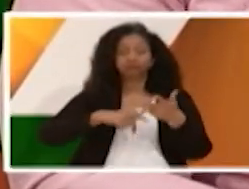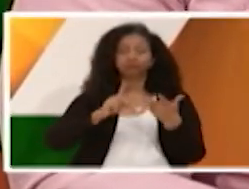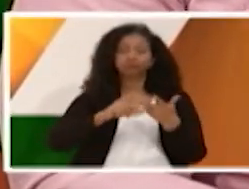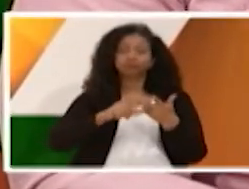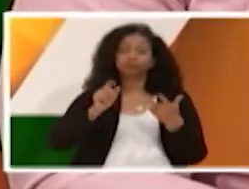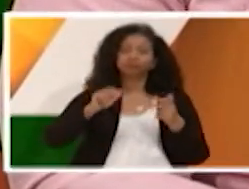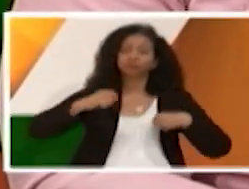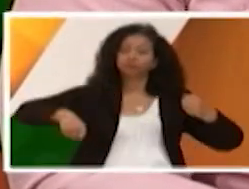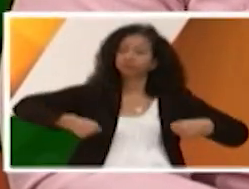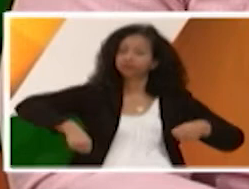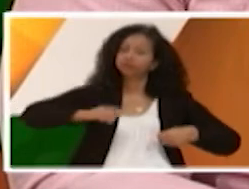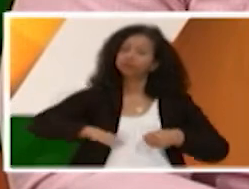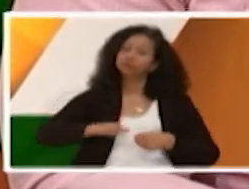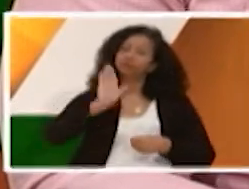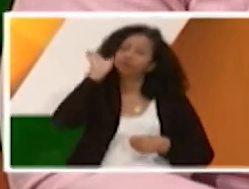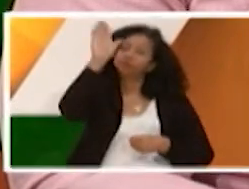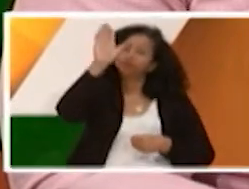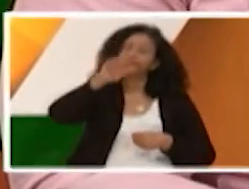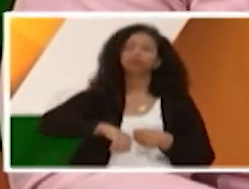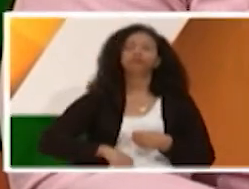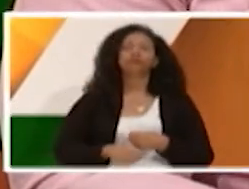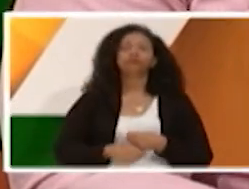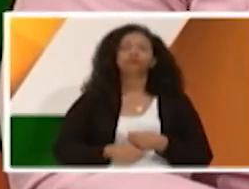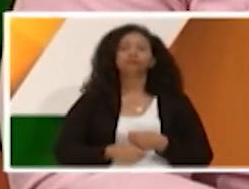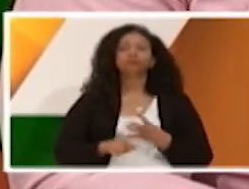baloncesto sobre silla de ruedas y